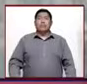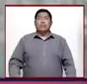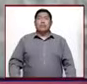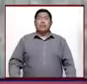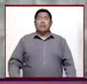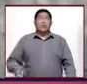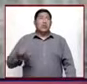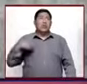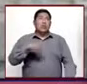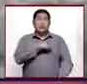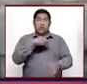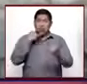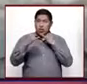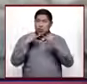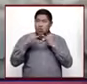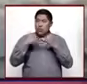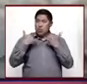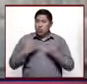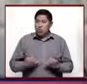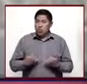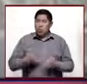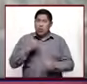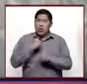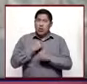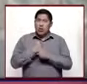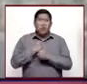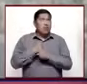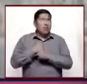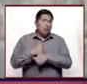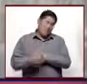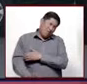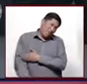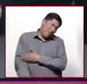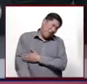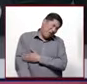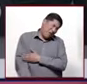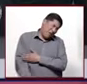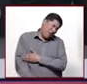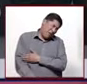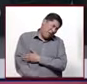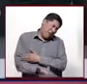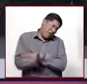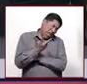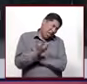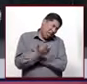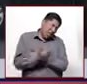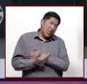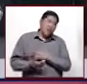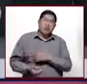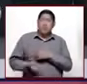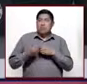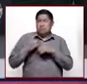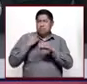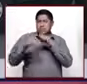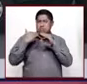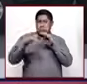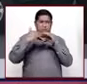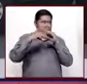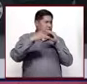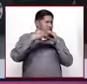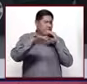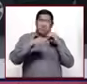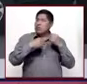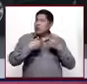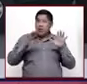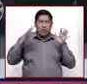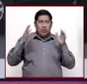Queremos informar que desde el día de hoy día se ha trabajado desde la madrugada, desde las 3 de la mañana, se han pasado con los despachos de producto tanto en